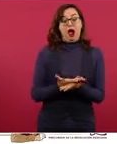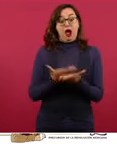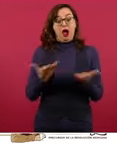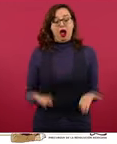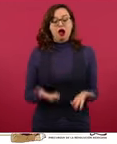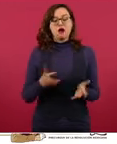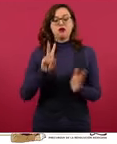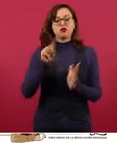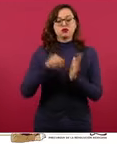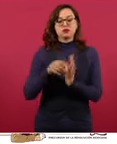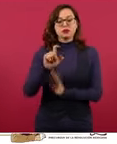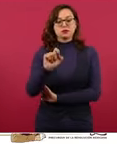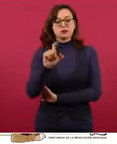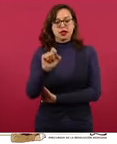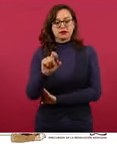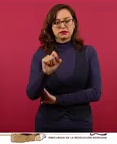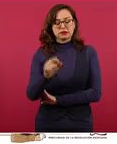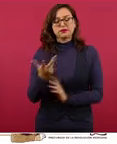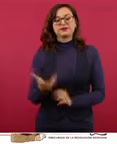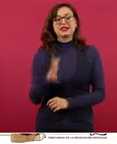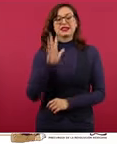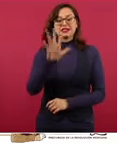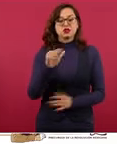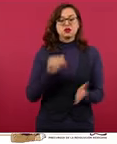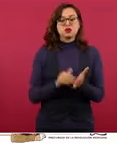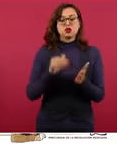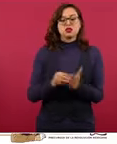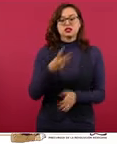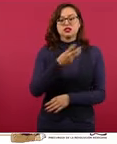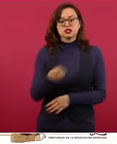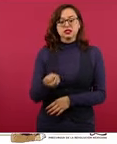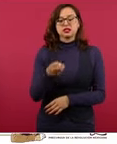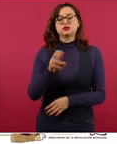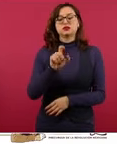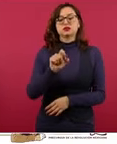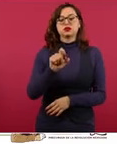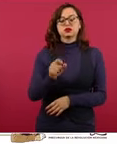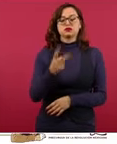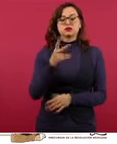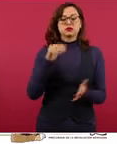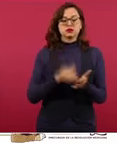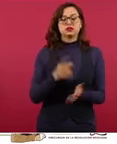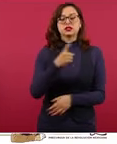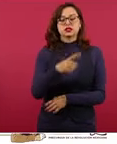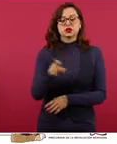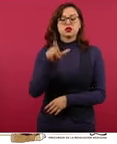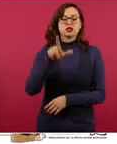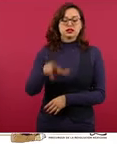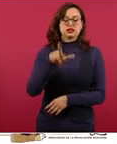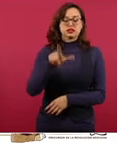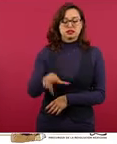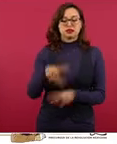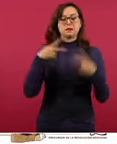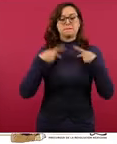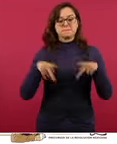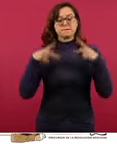5.322 mil 117 5 millones 322 mil 117 habitantes como vemos